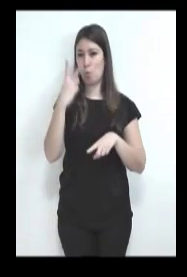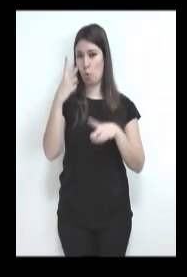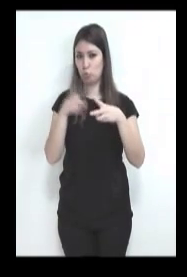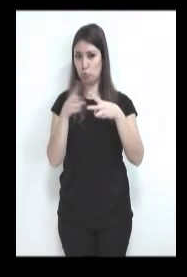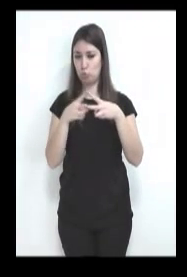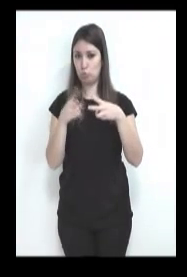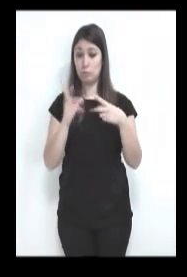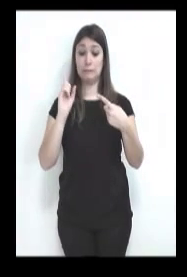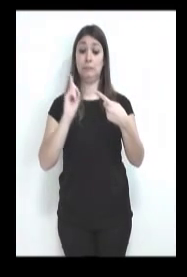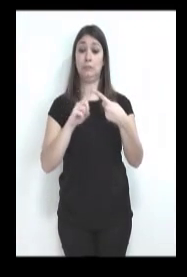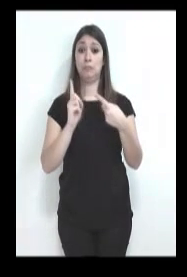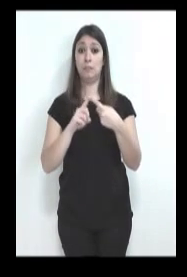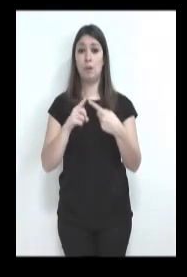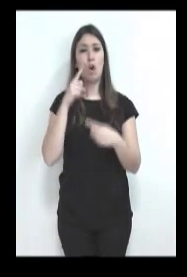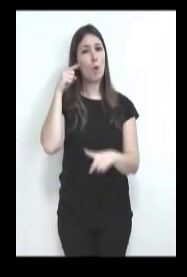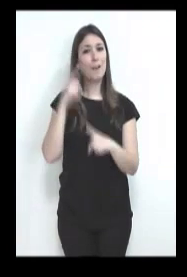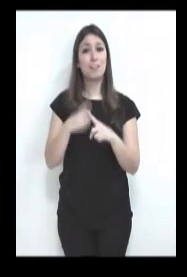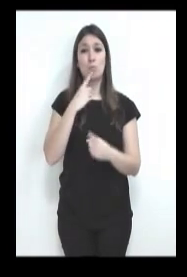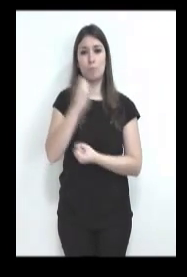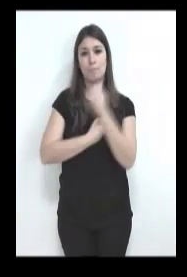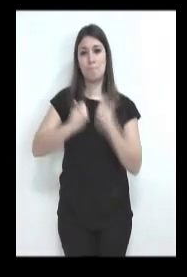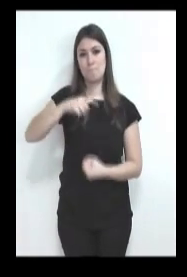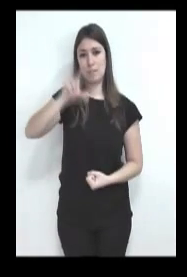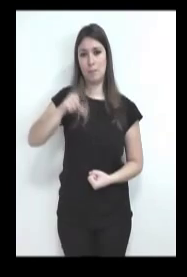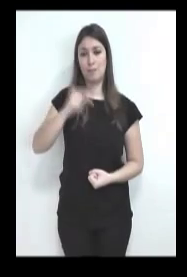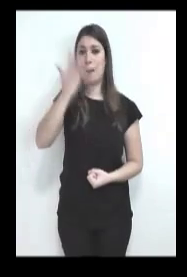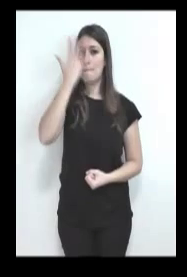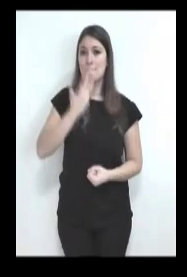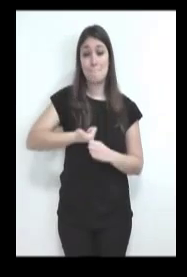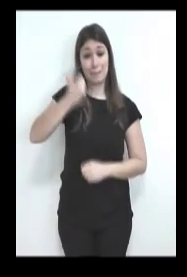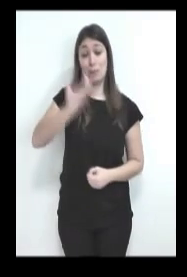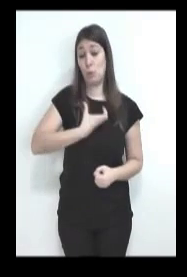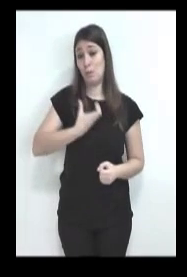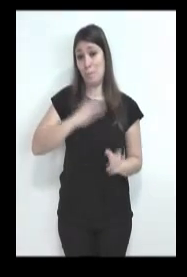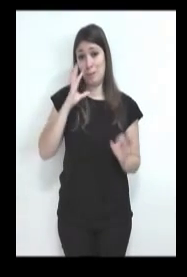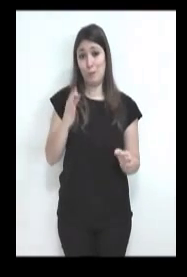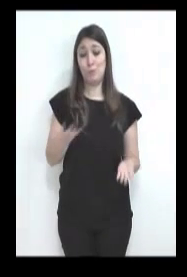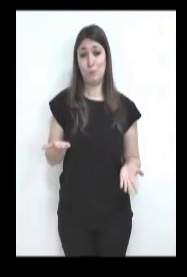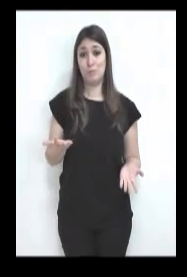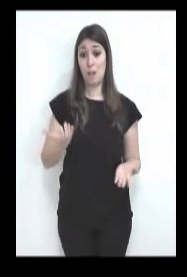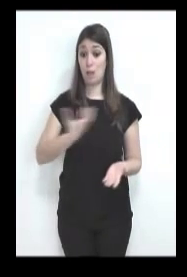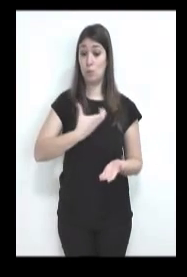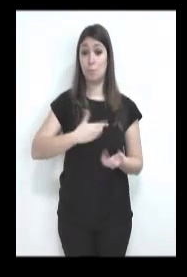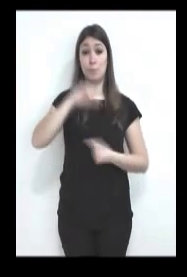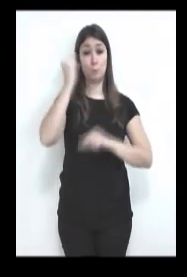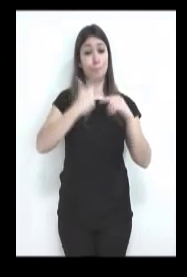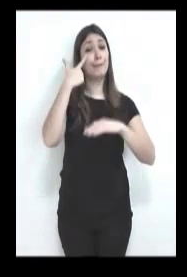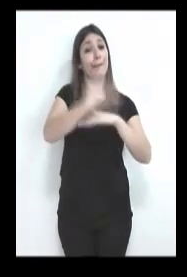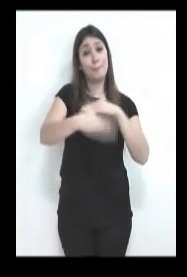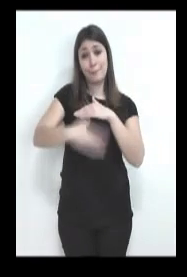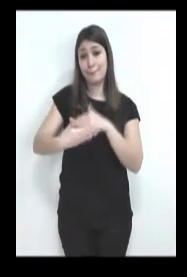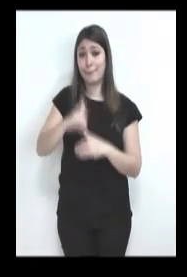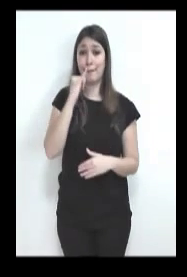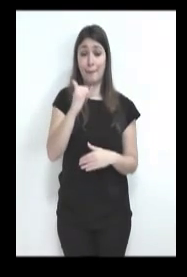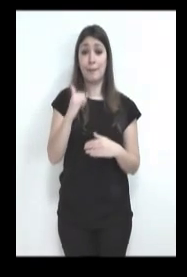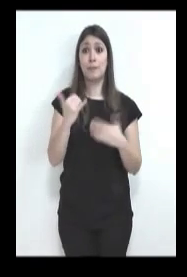Una que va encaminada al ahorro de costes y que suele ser la preferida de ayuntamientos. Los ayuntamientos al final tienen presupuestos limitados y